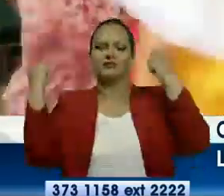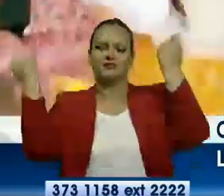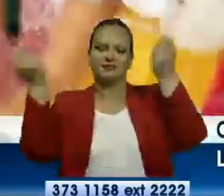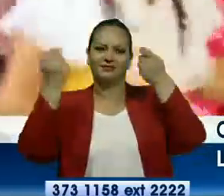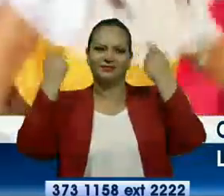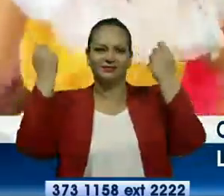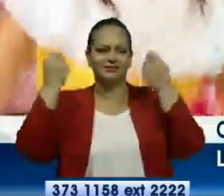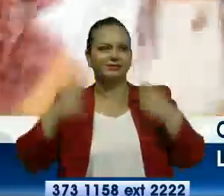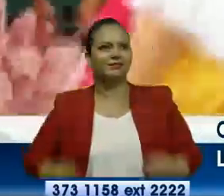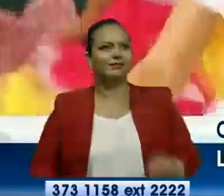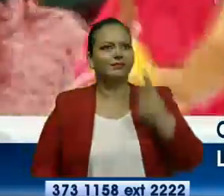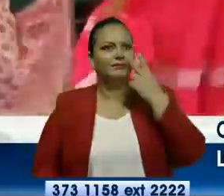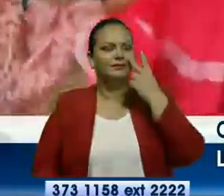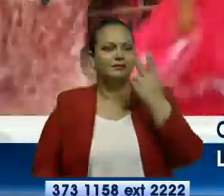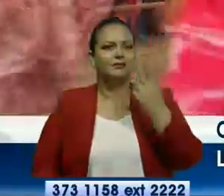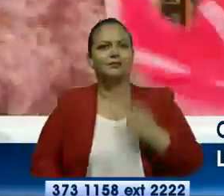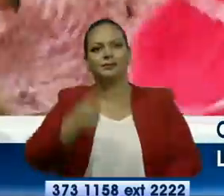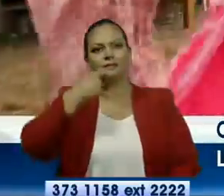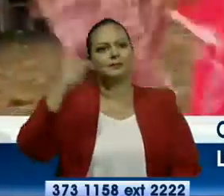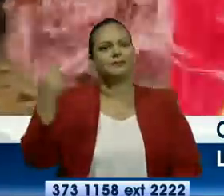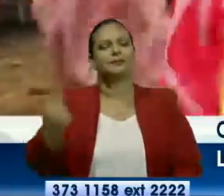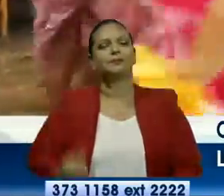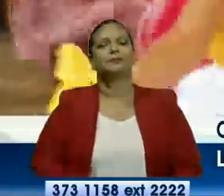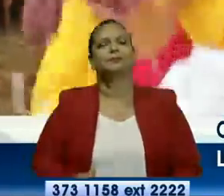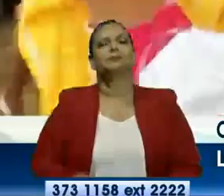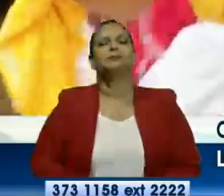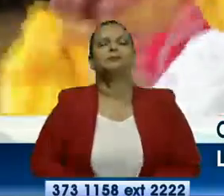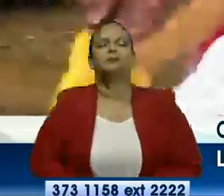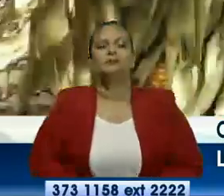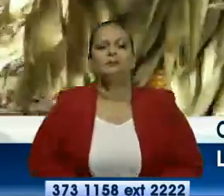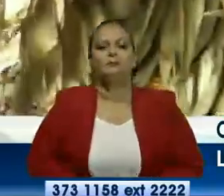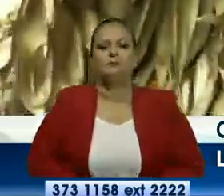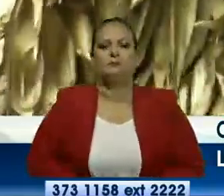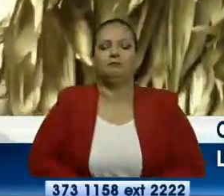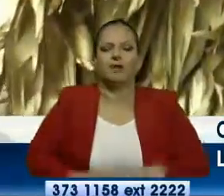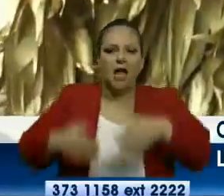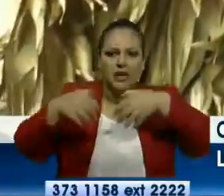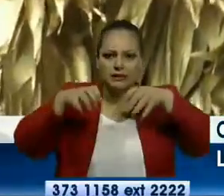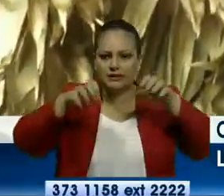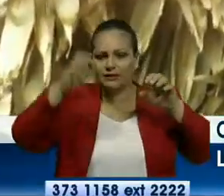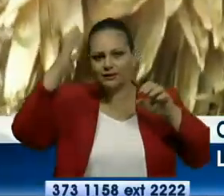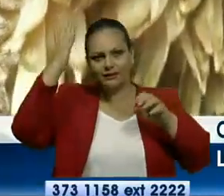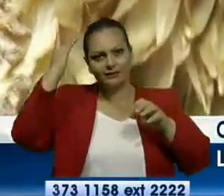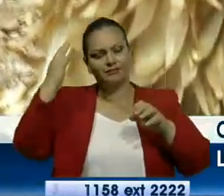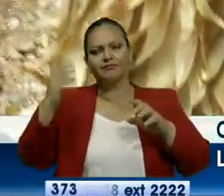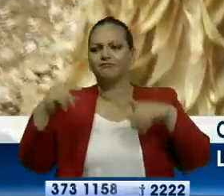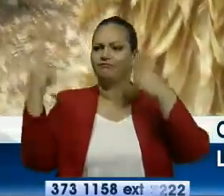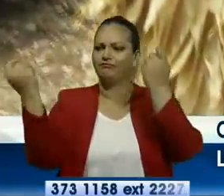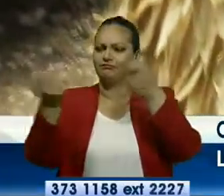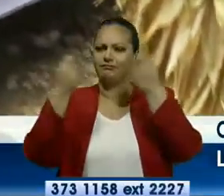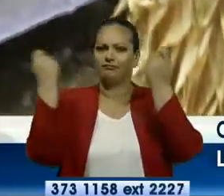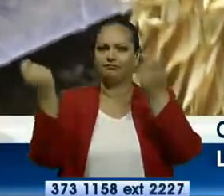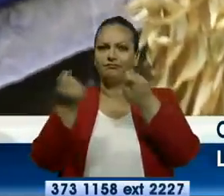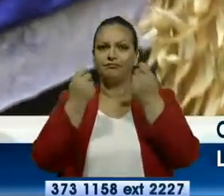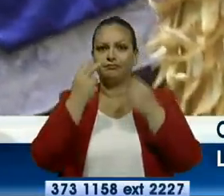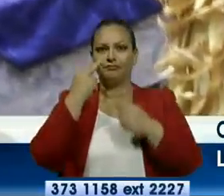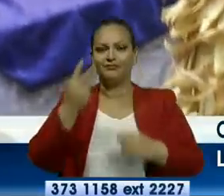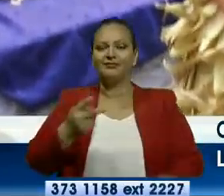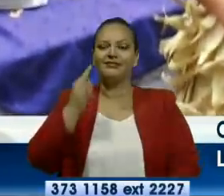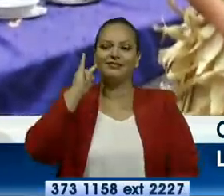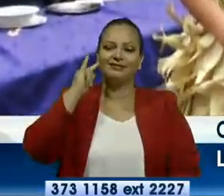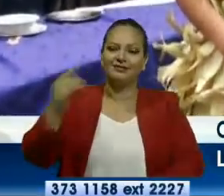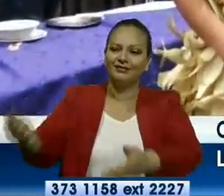La feria de la cosecha de maíz se celebra cada año. Con sus hojas y granos se elabora la vestimenta de las niñas